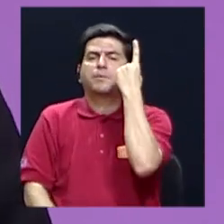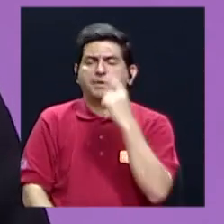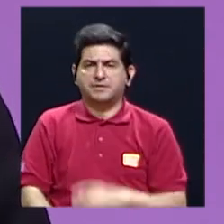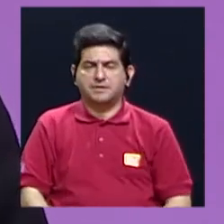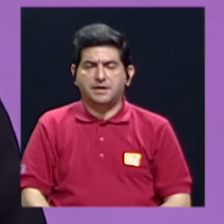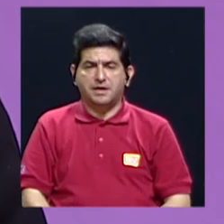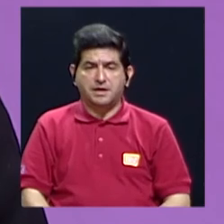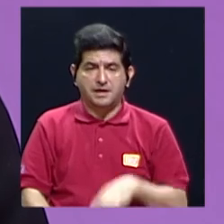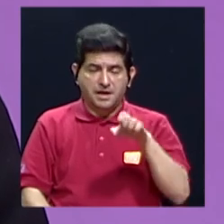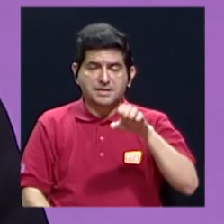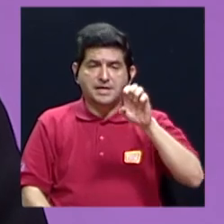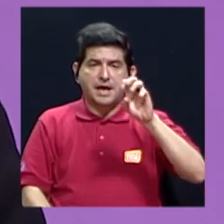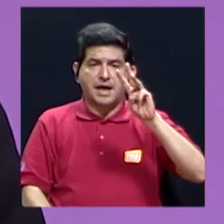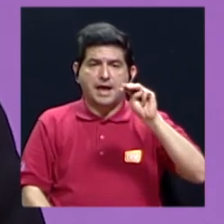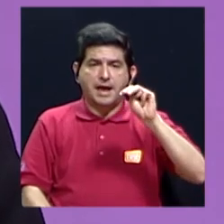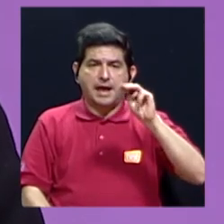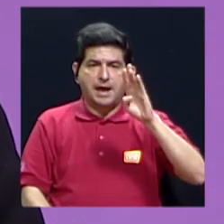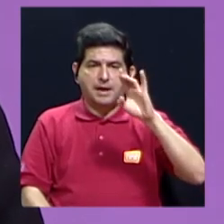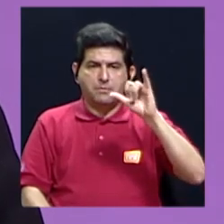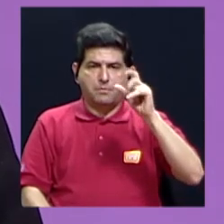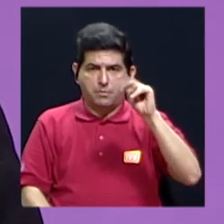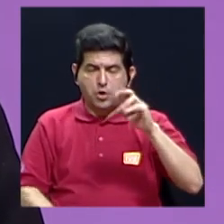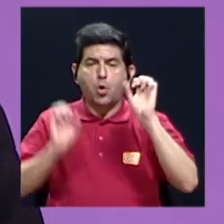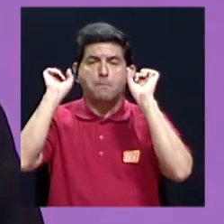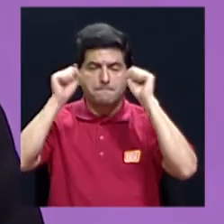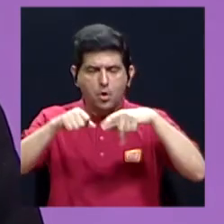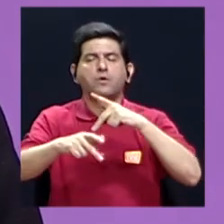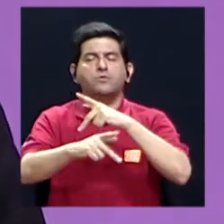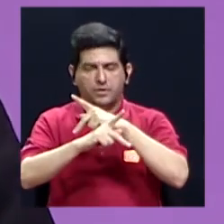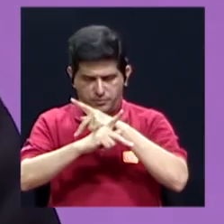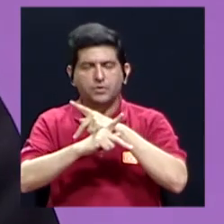el embrión puede ser protegido, ¿verdad?